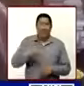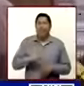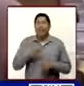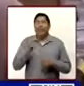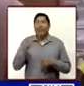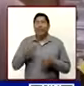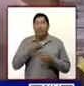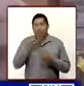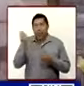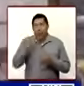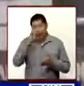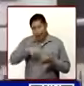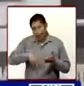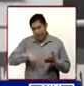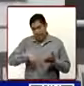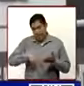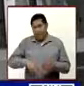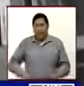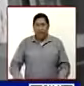O sea, lo ideal es que lea.